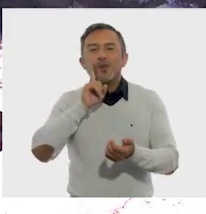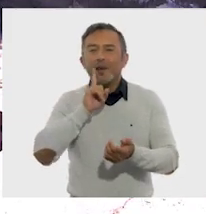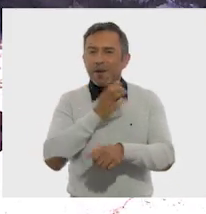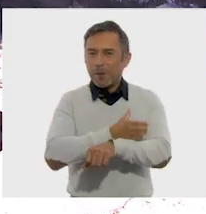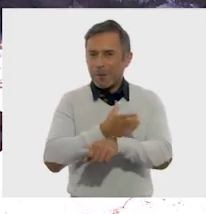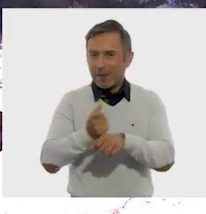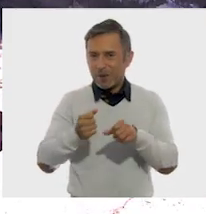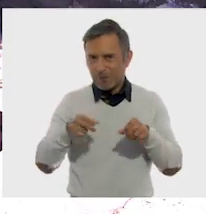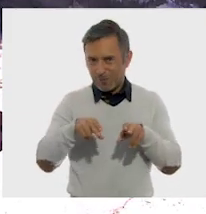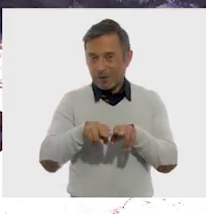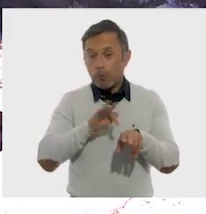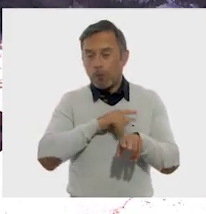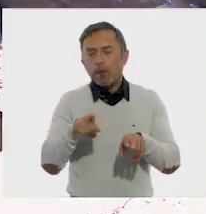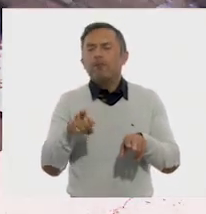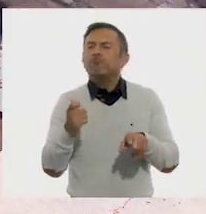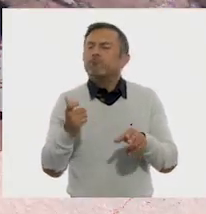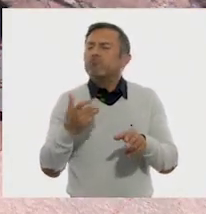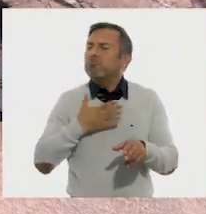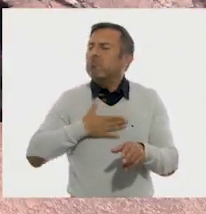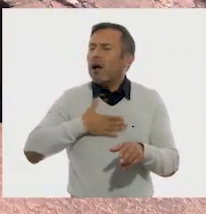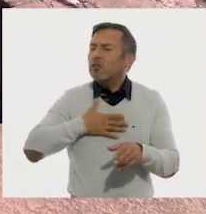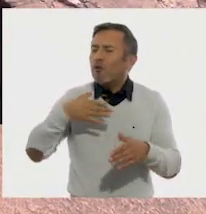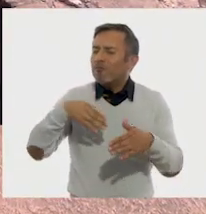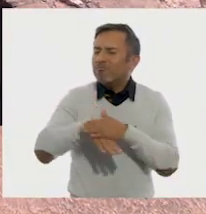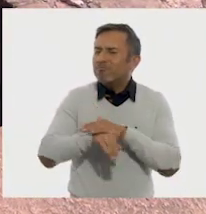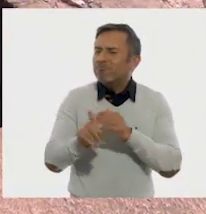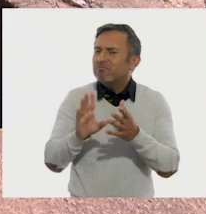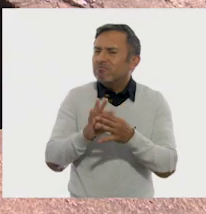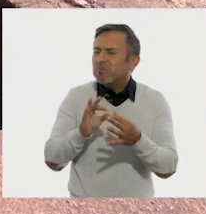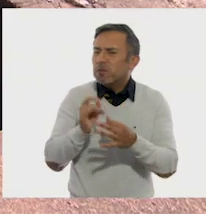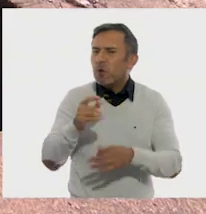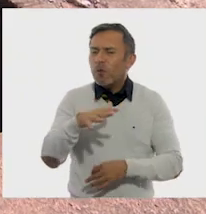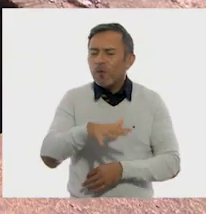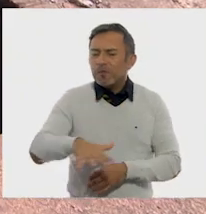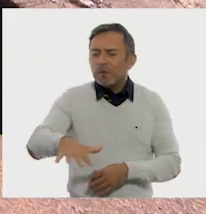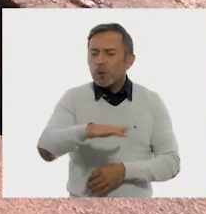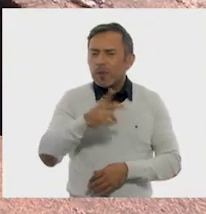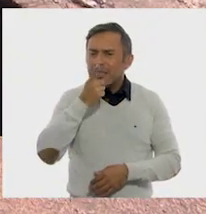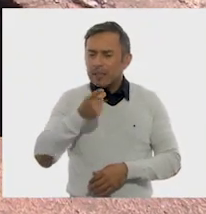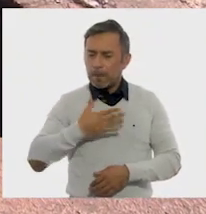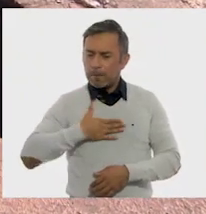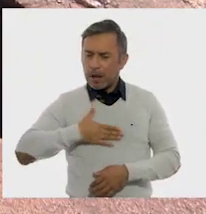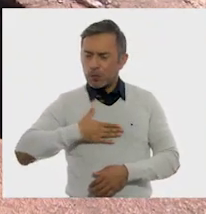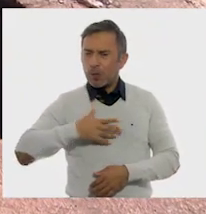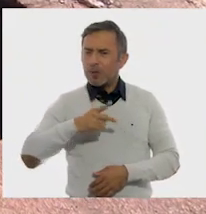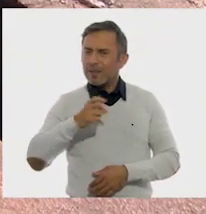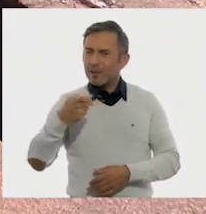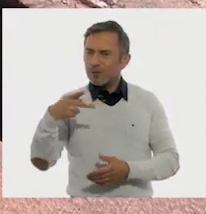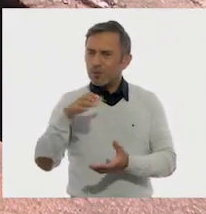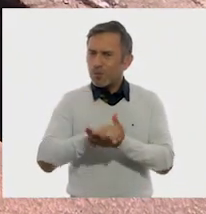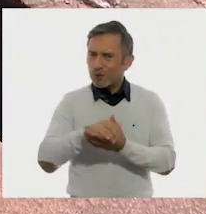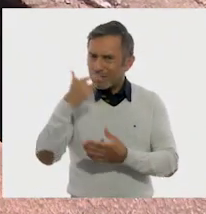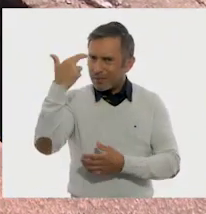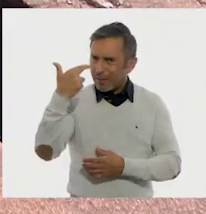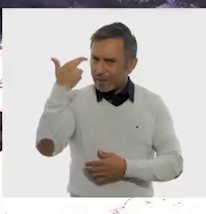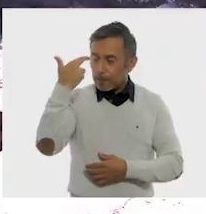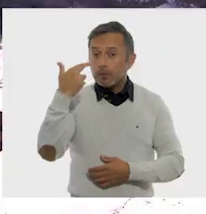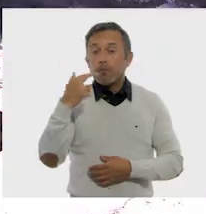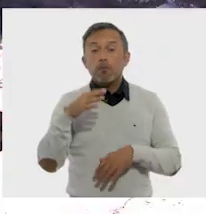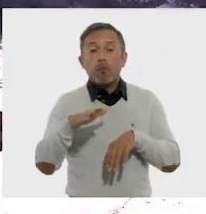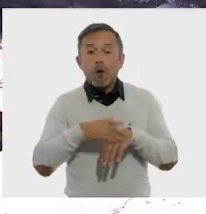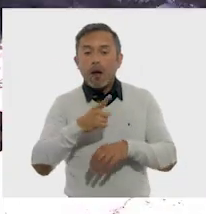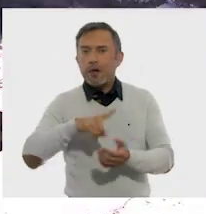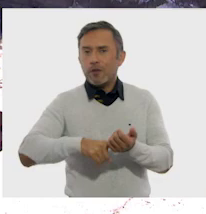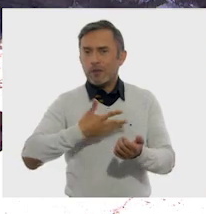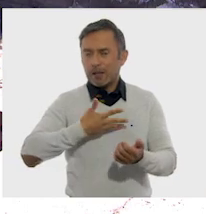del baño de las concubinas, Gera, me gustaría saber por qué toda esta zona arqueológica es conocida como los baños de Nezahualcóyotl. Porque esta es una serie de pozas, o